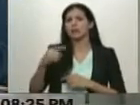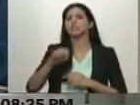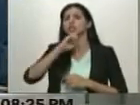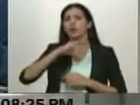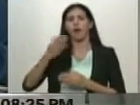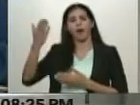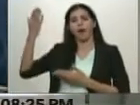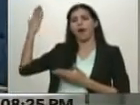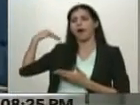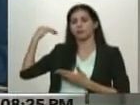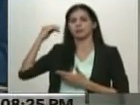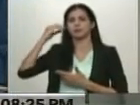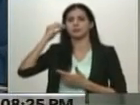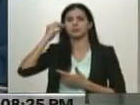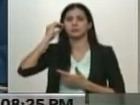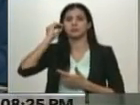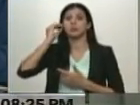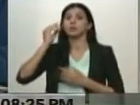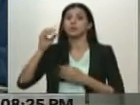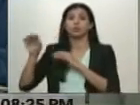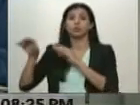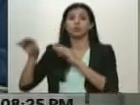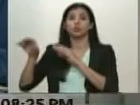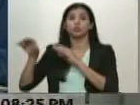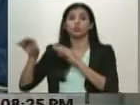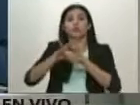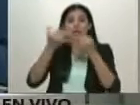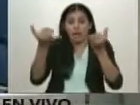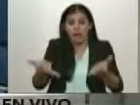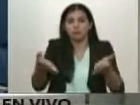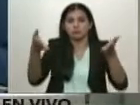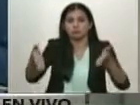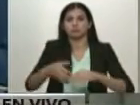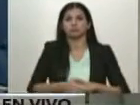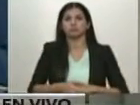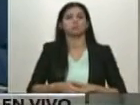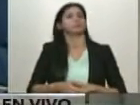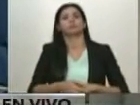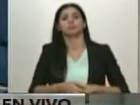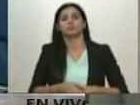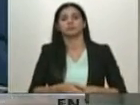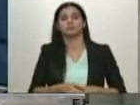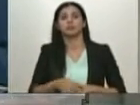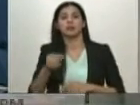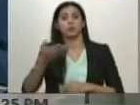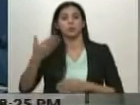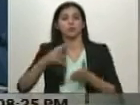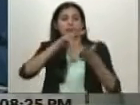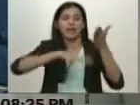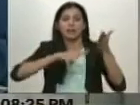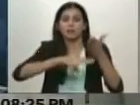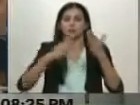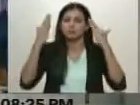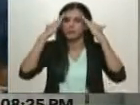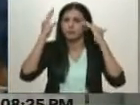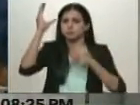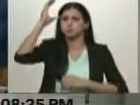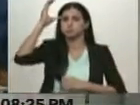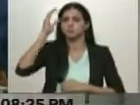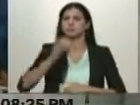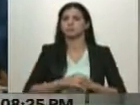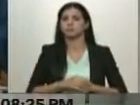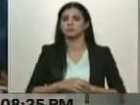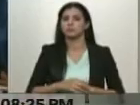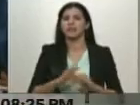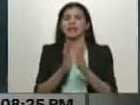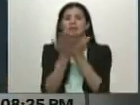que influye tanto que es presente. Para un pueblo culto, educado y que ama su patria. El primero, el libro